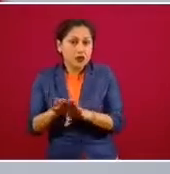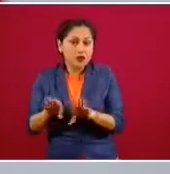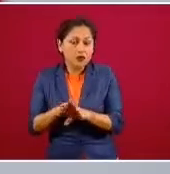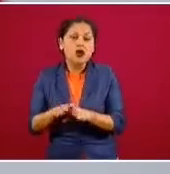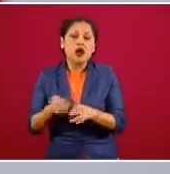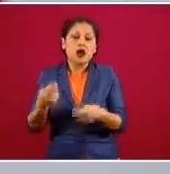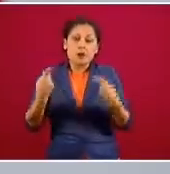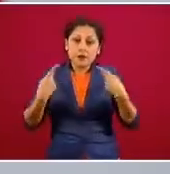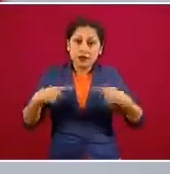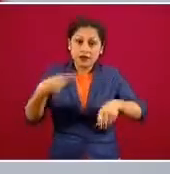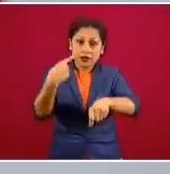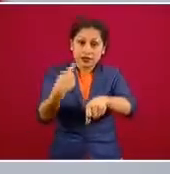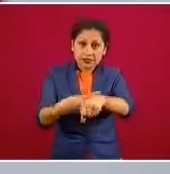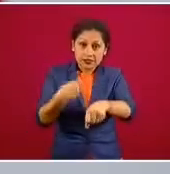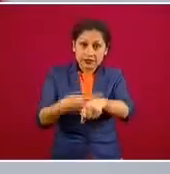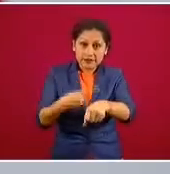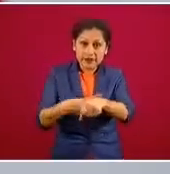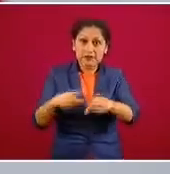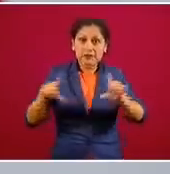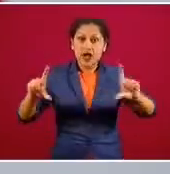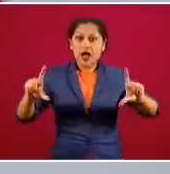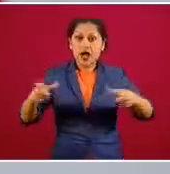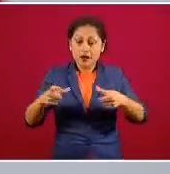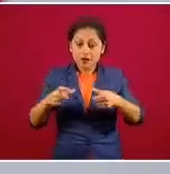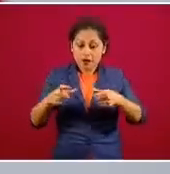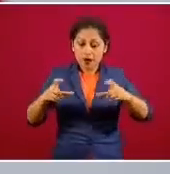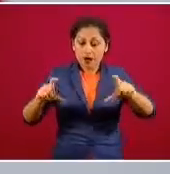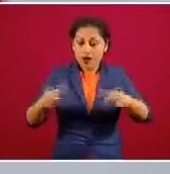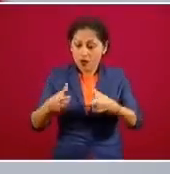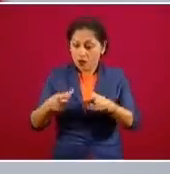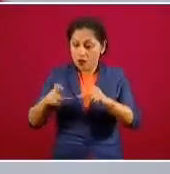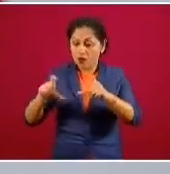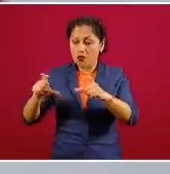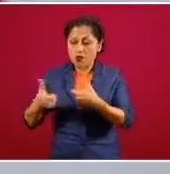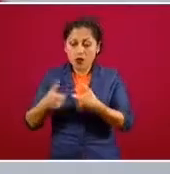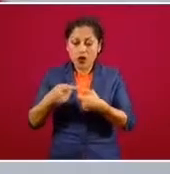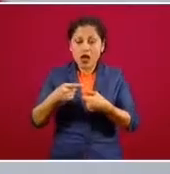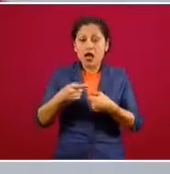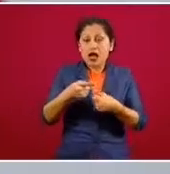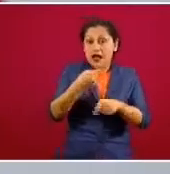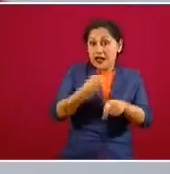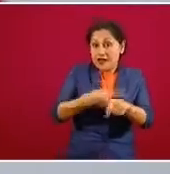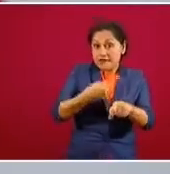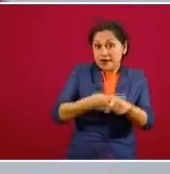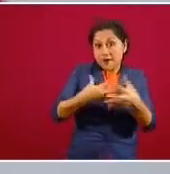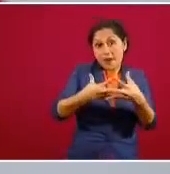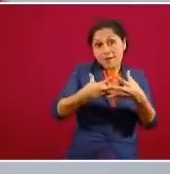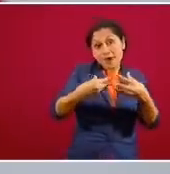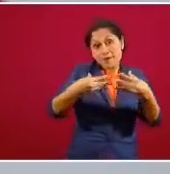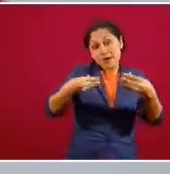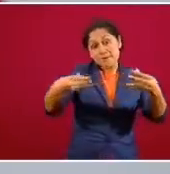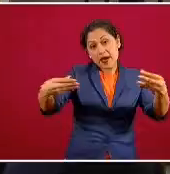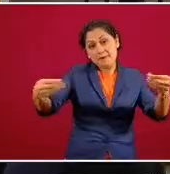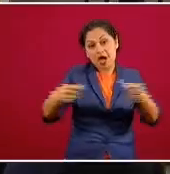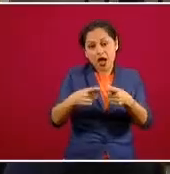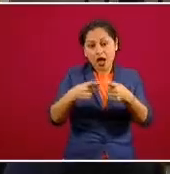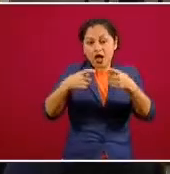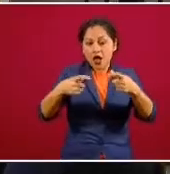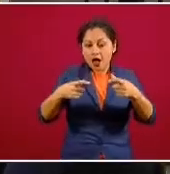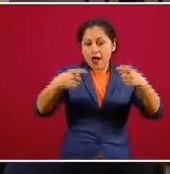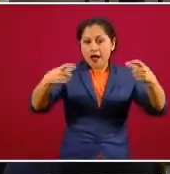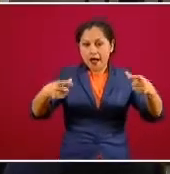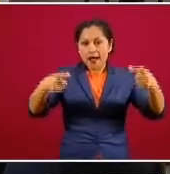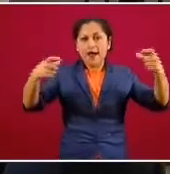casos durante un primero o segundo o tercer ciclo epidémico y también la reducción de la mortalidad